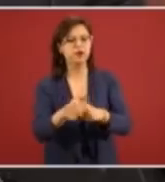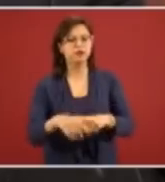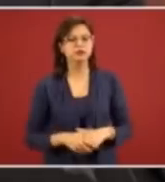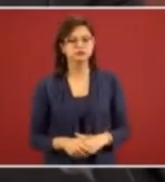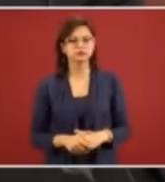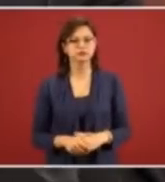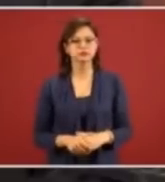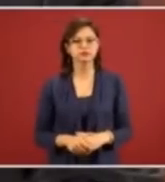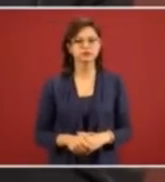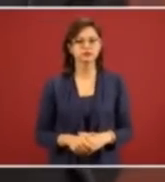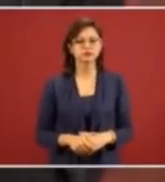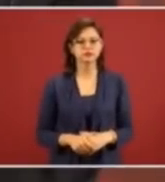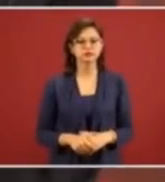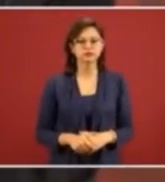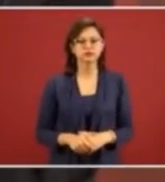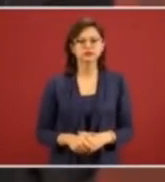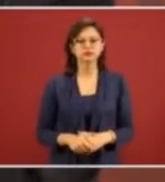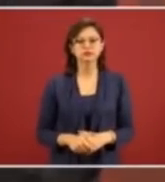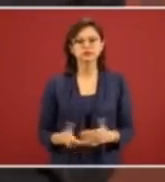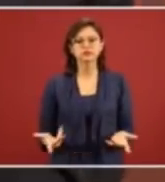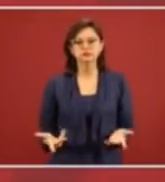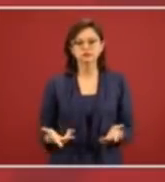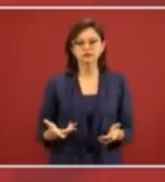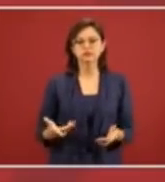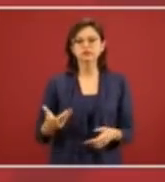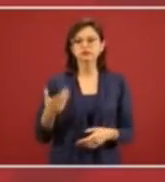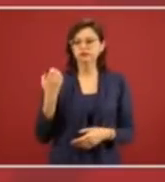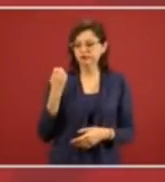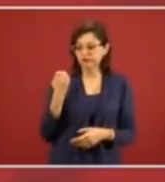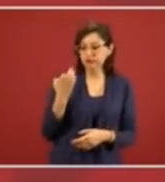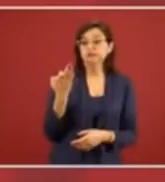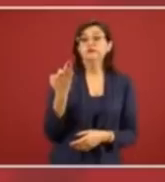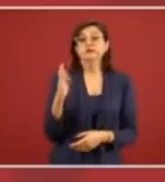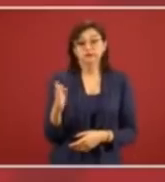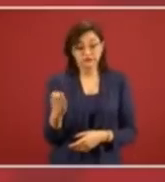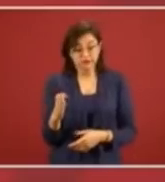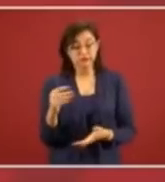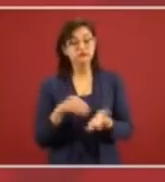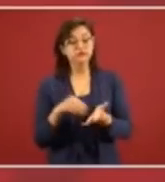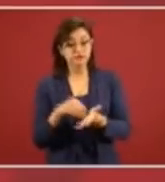familiares. El mes de febrero todavía